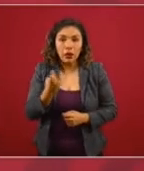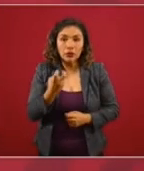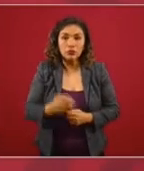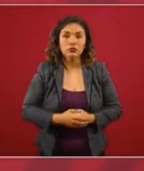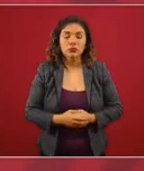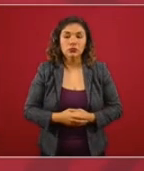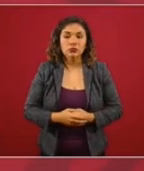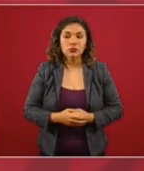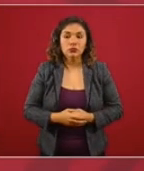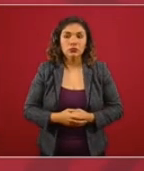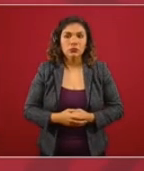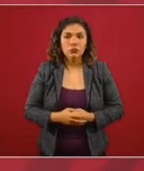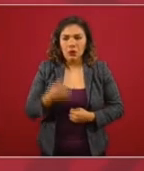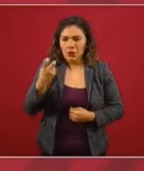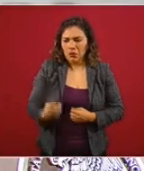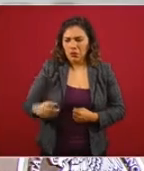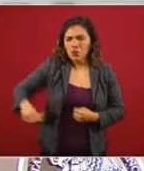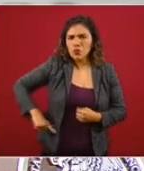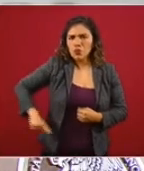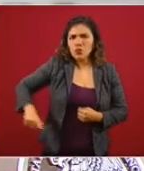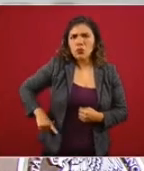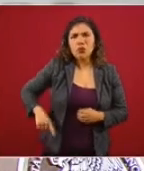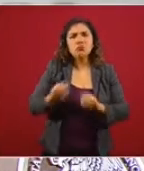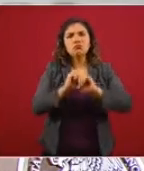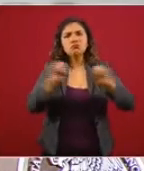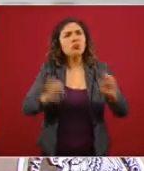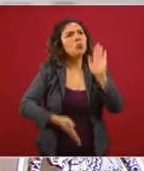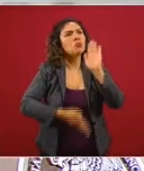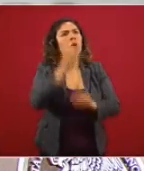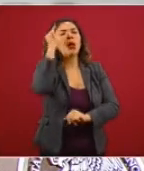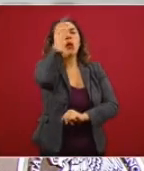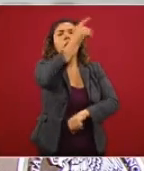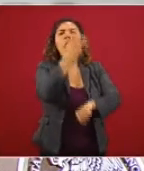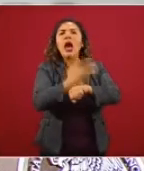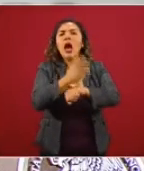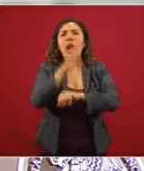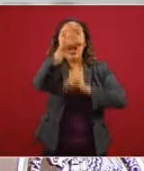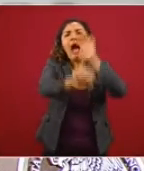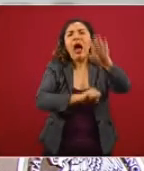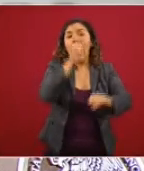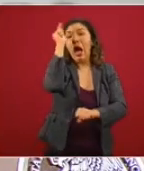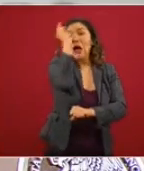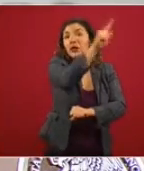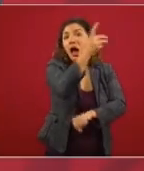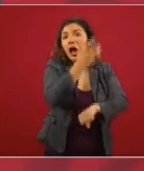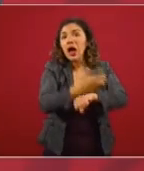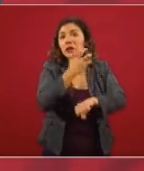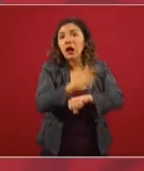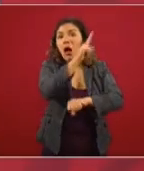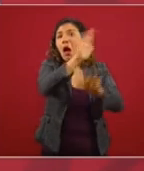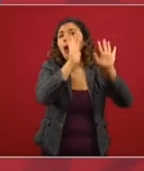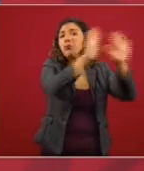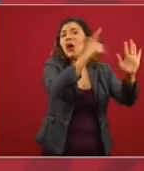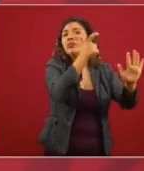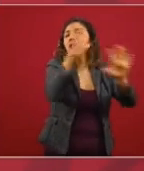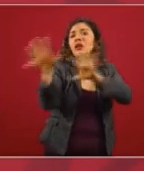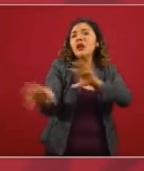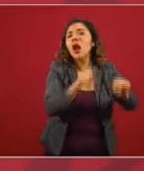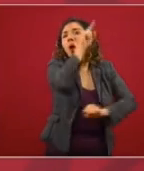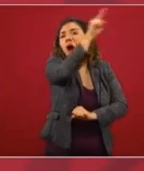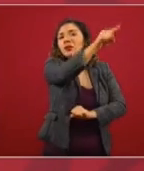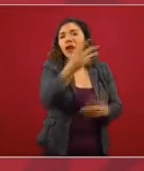nos dejan sin nada porque se van a Estados Unidos, los agarran allá y allá se queda el dinero,